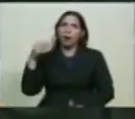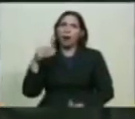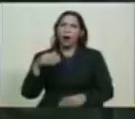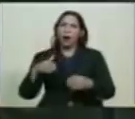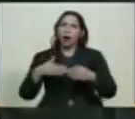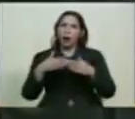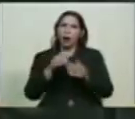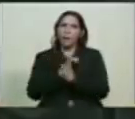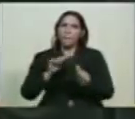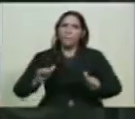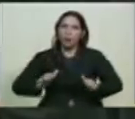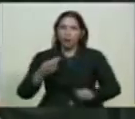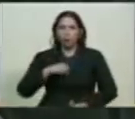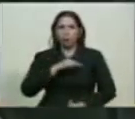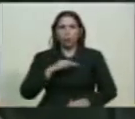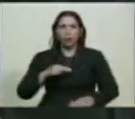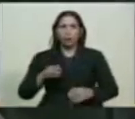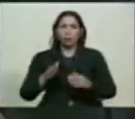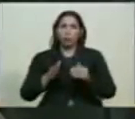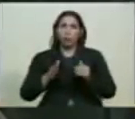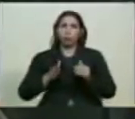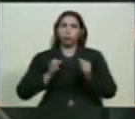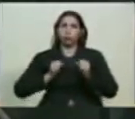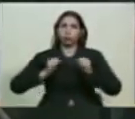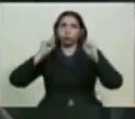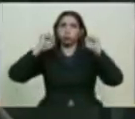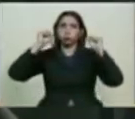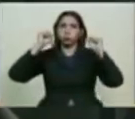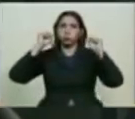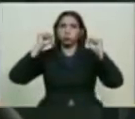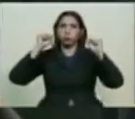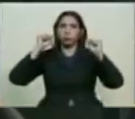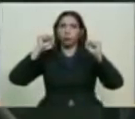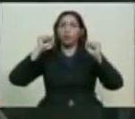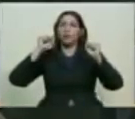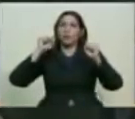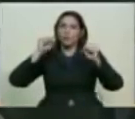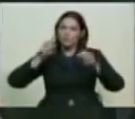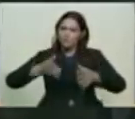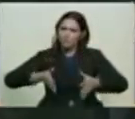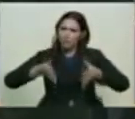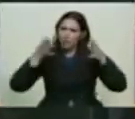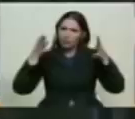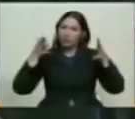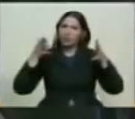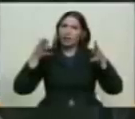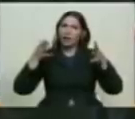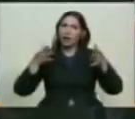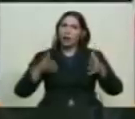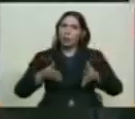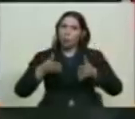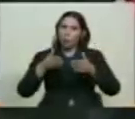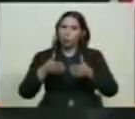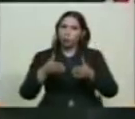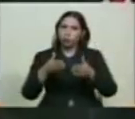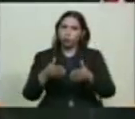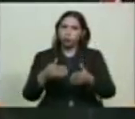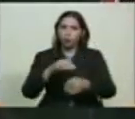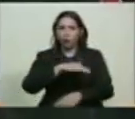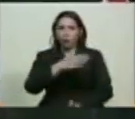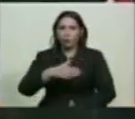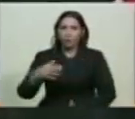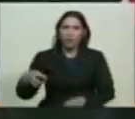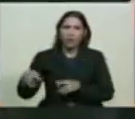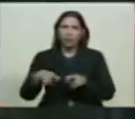Nuestros héroes invictos vencieron en el lago, en el río y en la mar. Mujeres y hombres que con precario